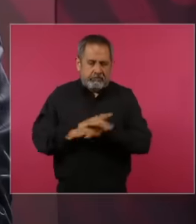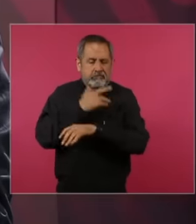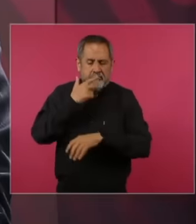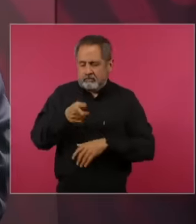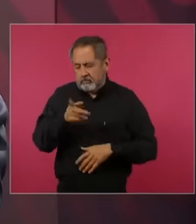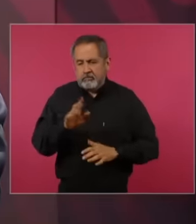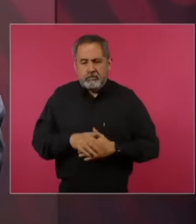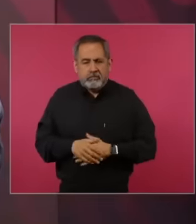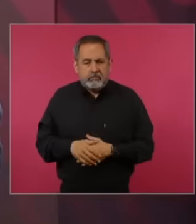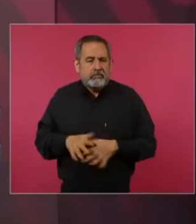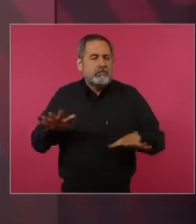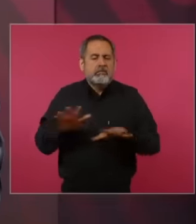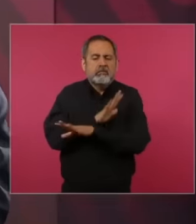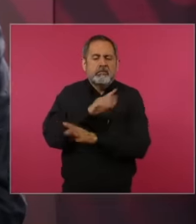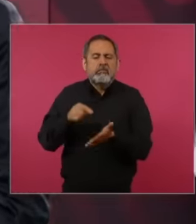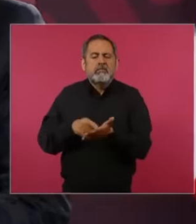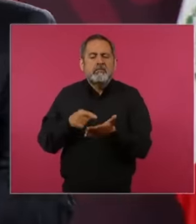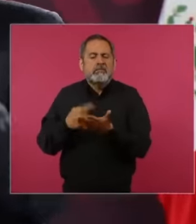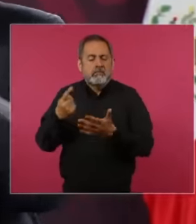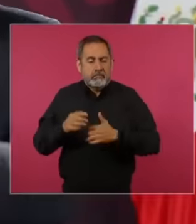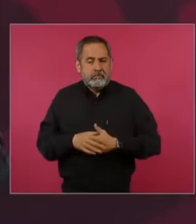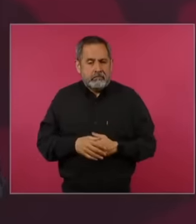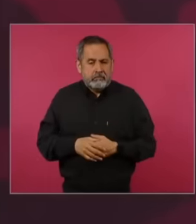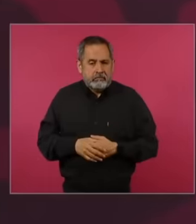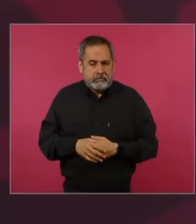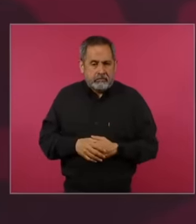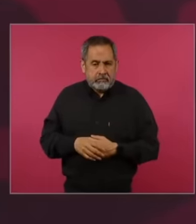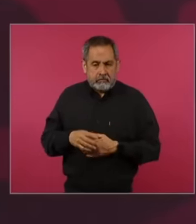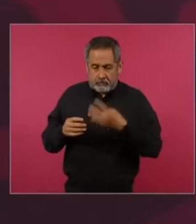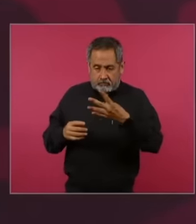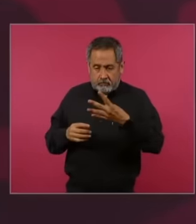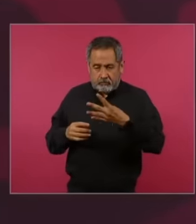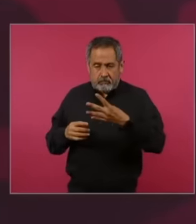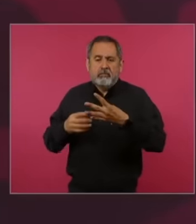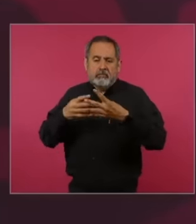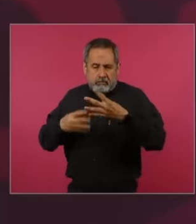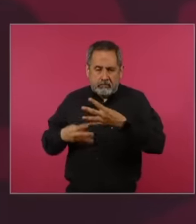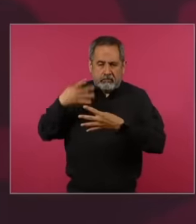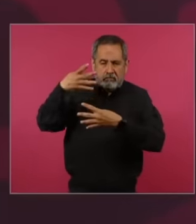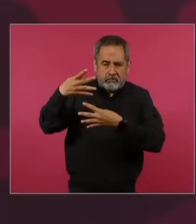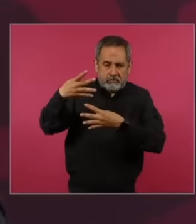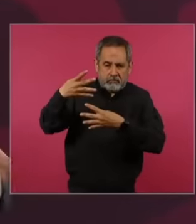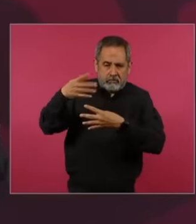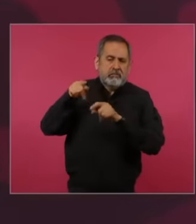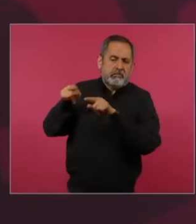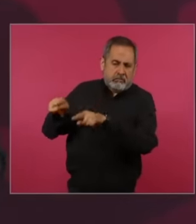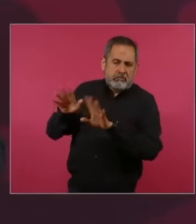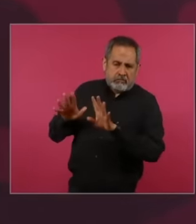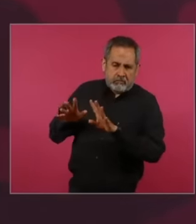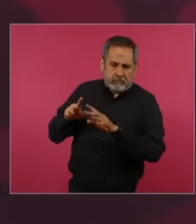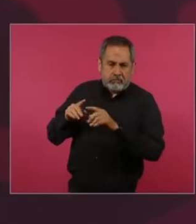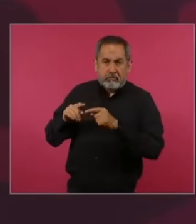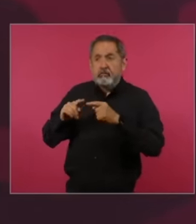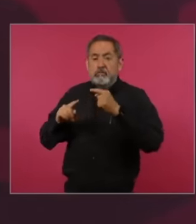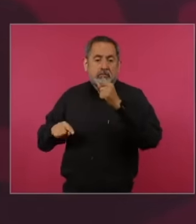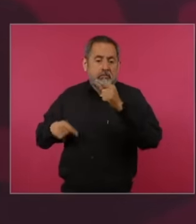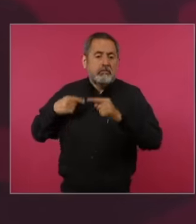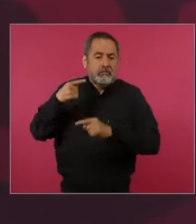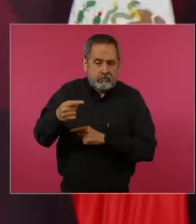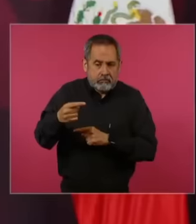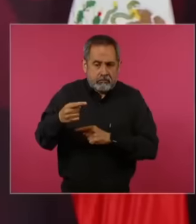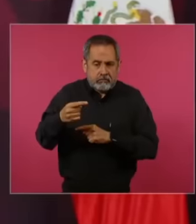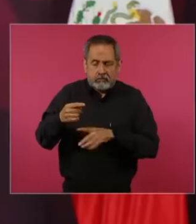¿La reforma en qué sentido? Que se permita la reelección 4 años y que después